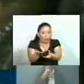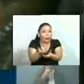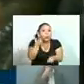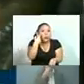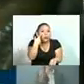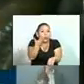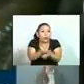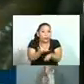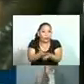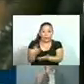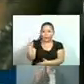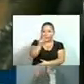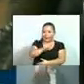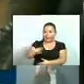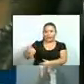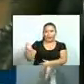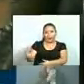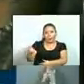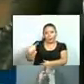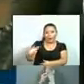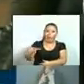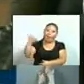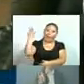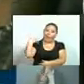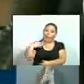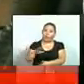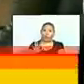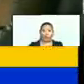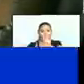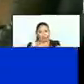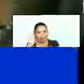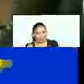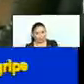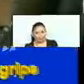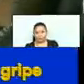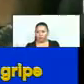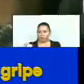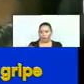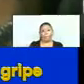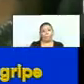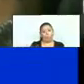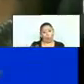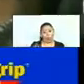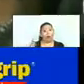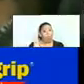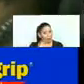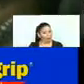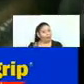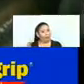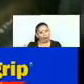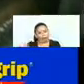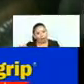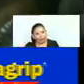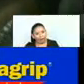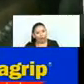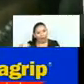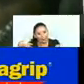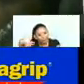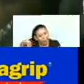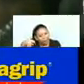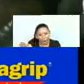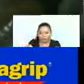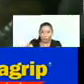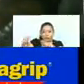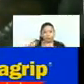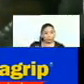la semana anterior cuando vino el 11 dijo que iba a mandar esta información por escrito en